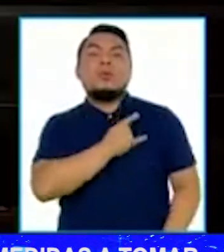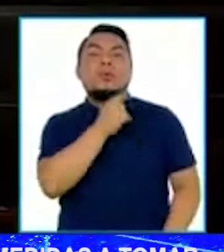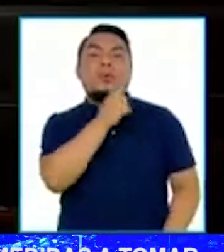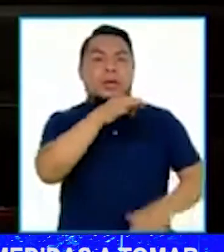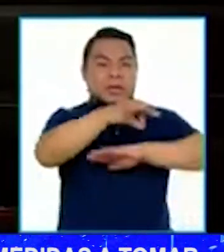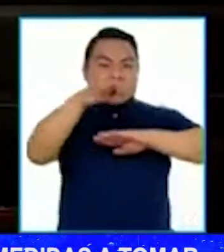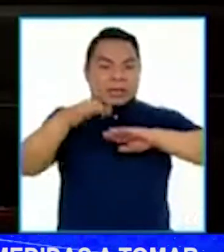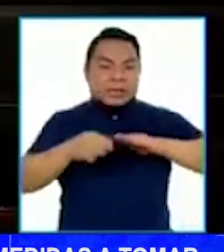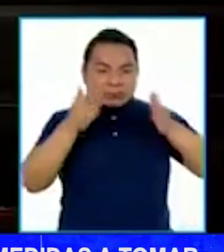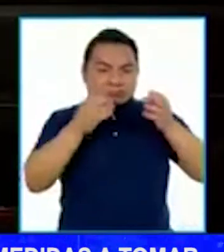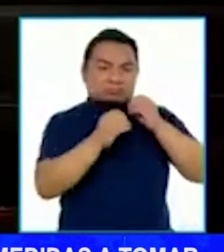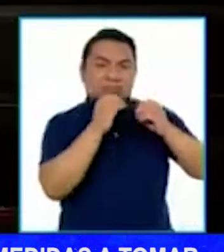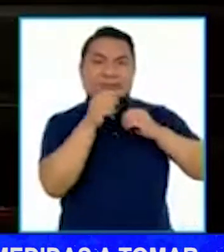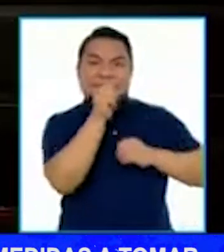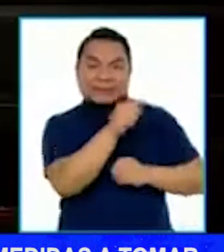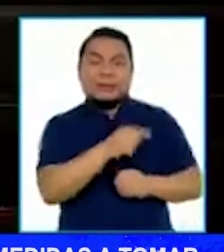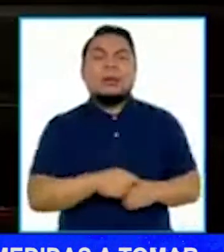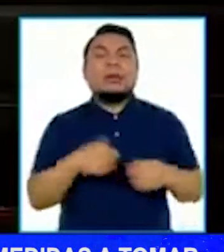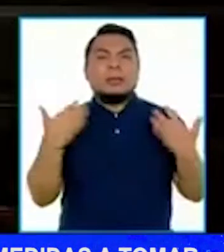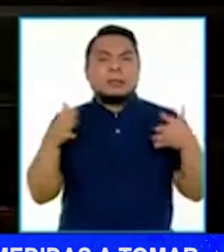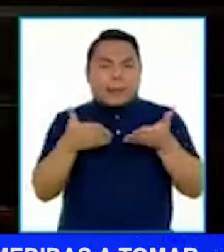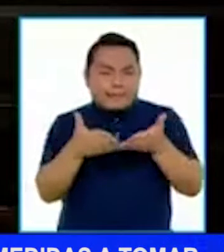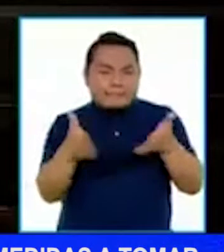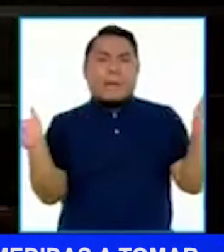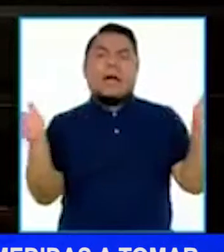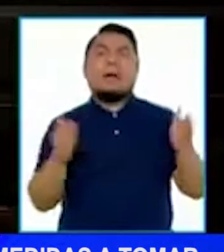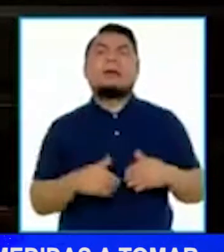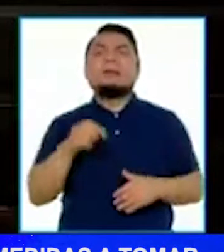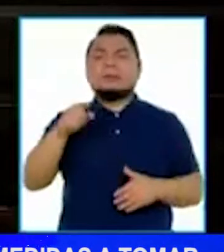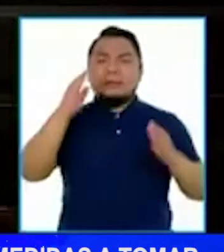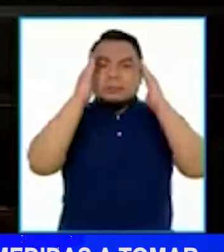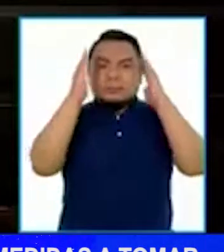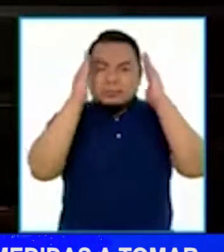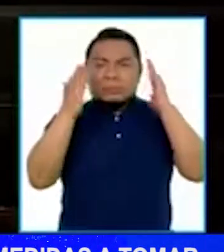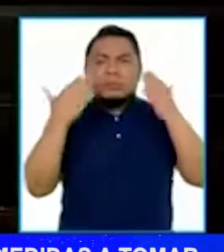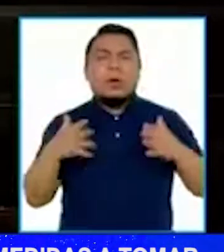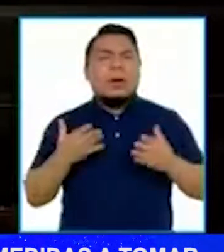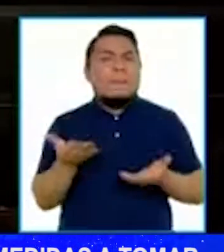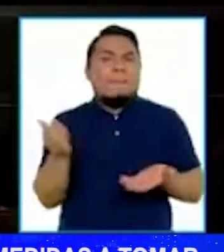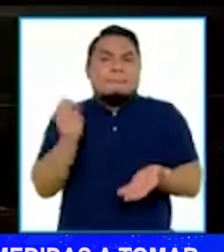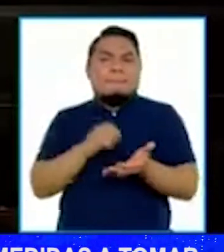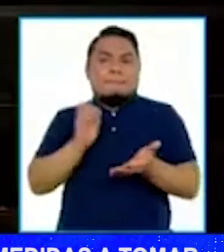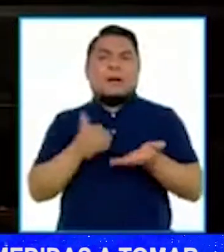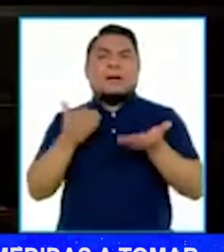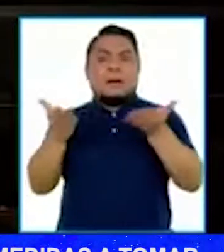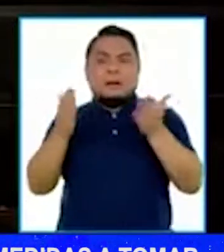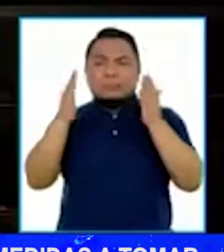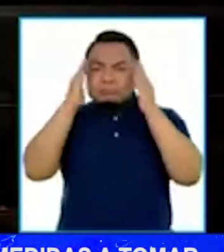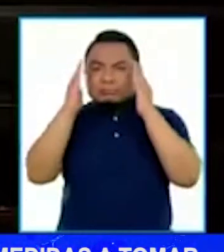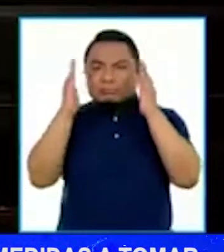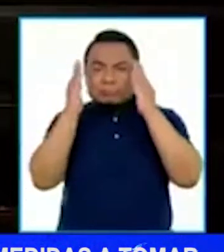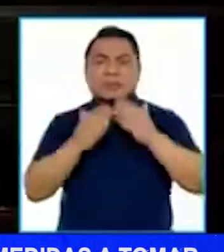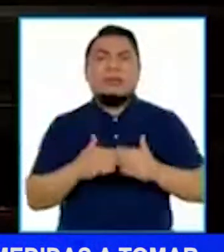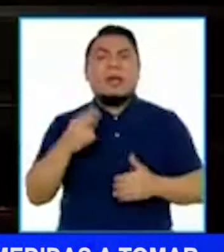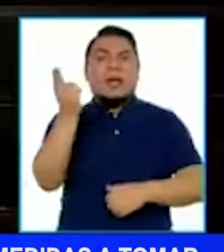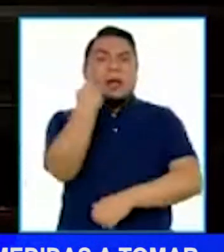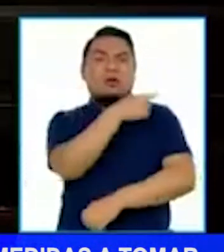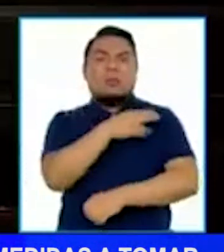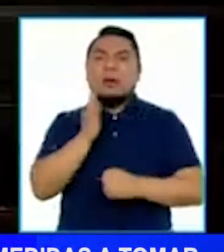la Universidad de Ingeniería. Estamos ampliando la atención, la capacidad de